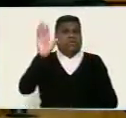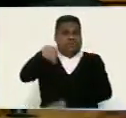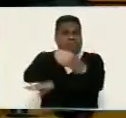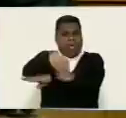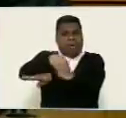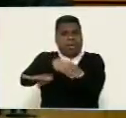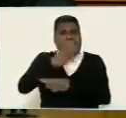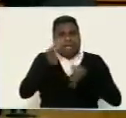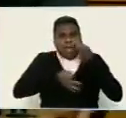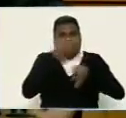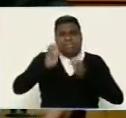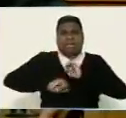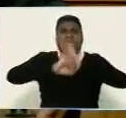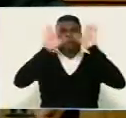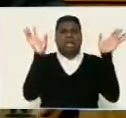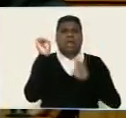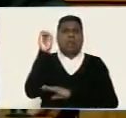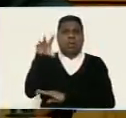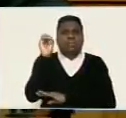al pueblo